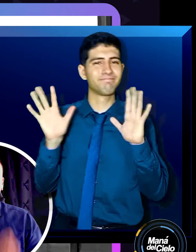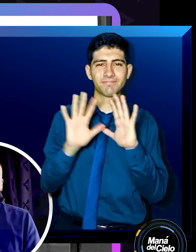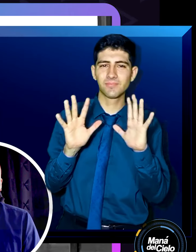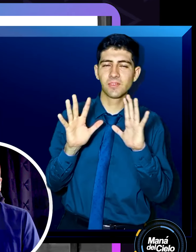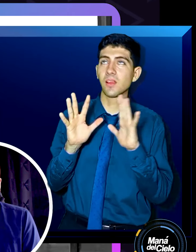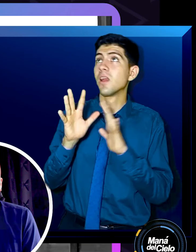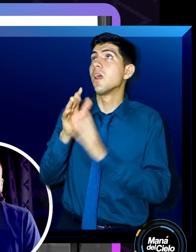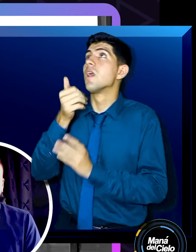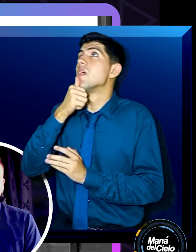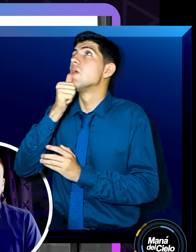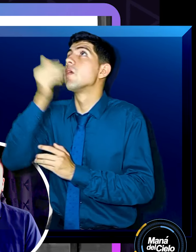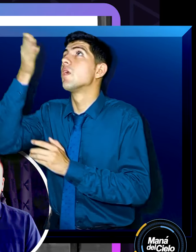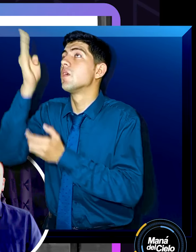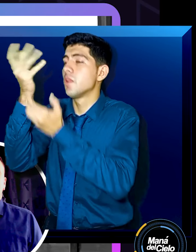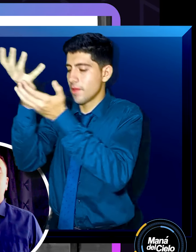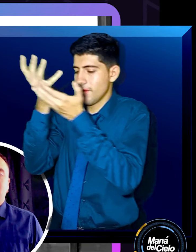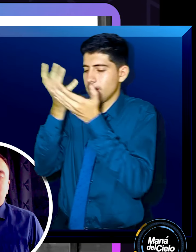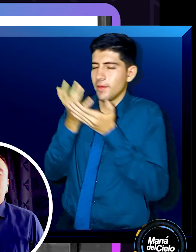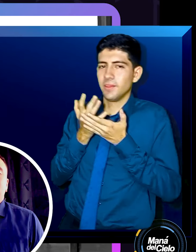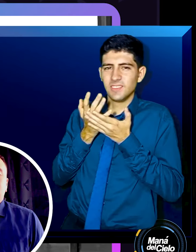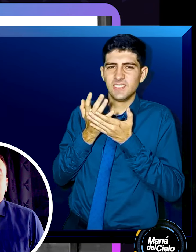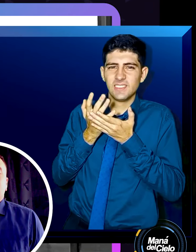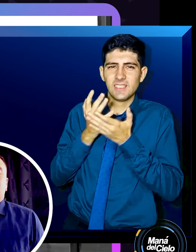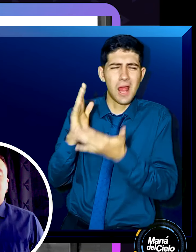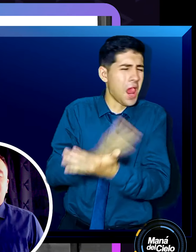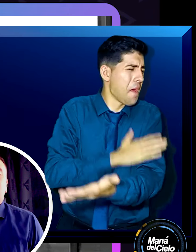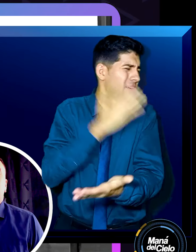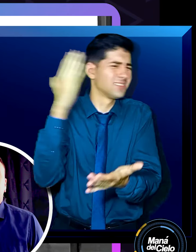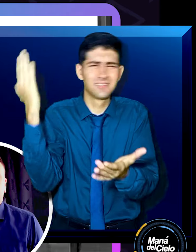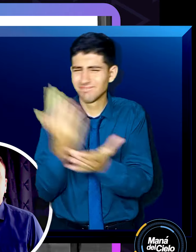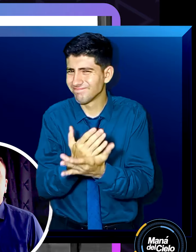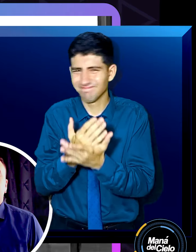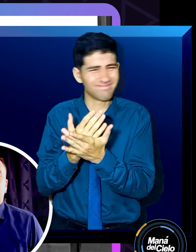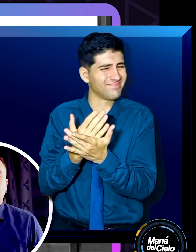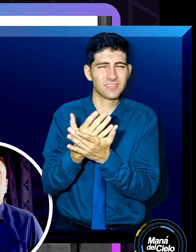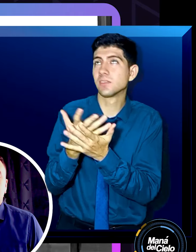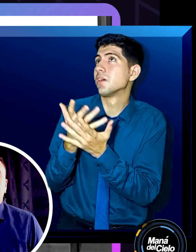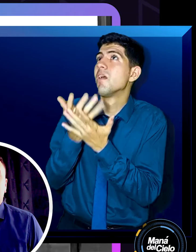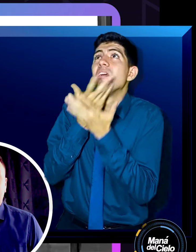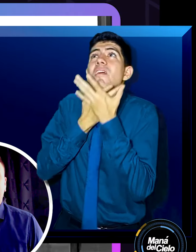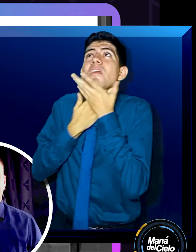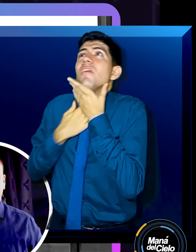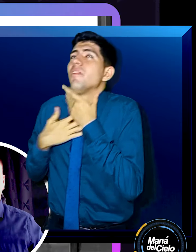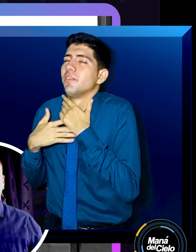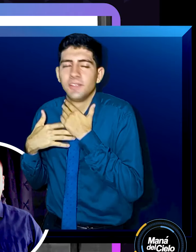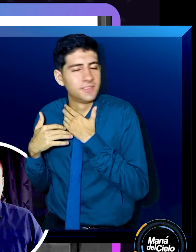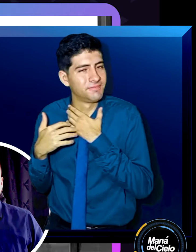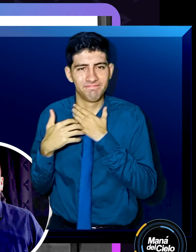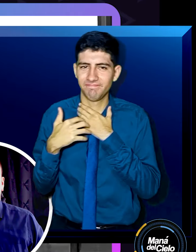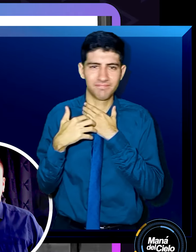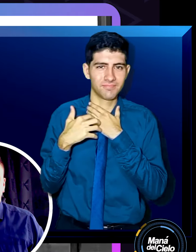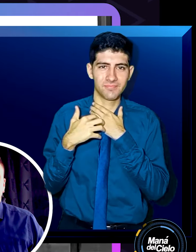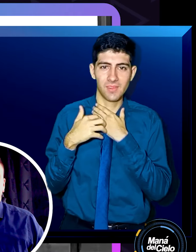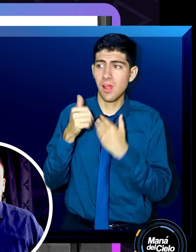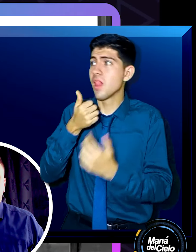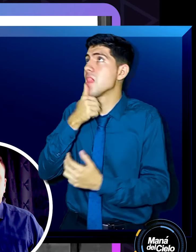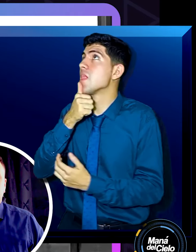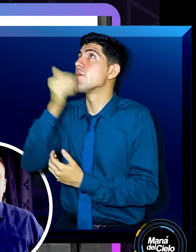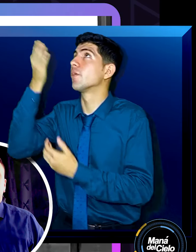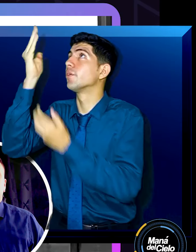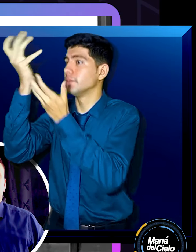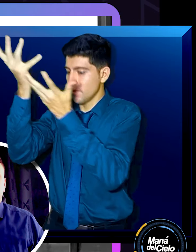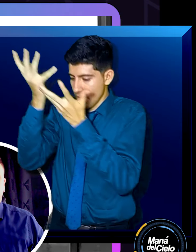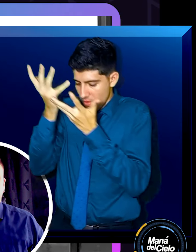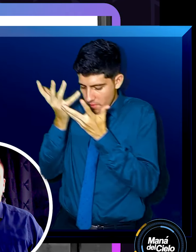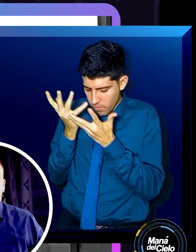tener sed, mas aquel que bebiere del agua que yo le daré, declaro que nunca jamás volverá a tener sed, porque el